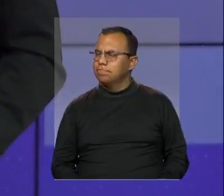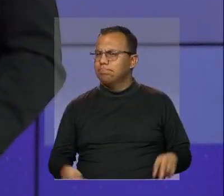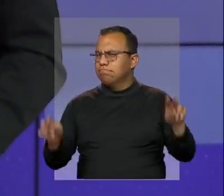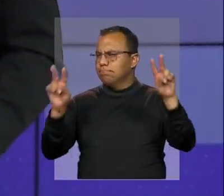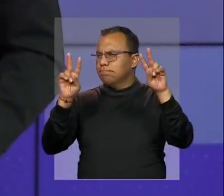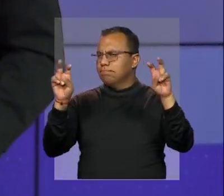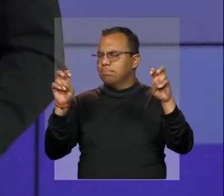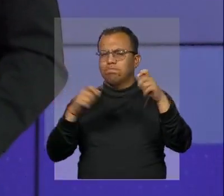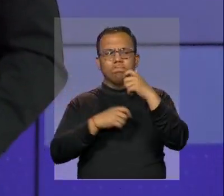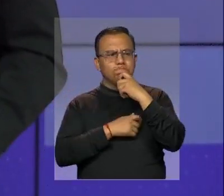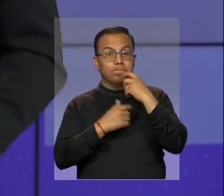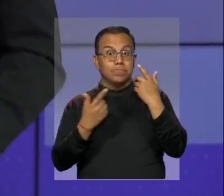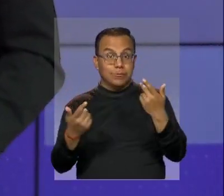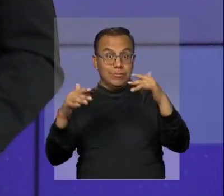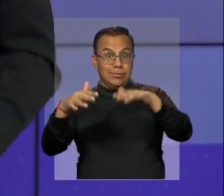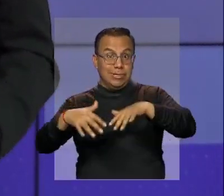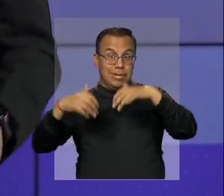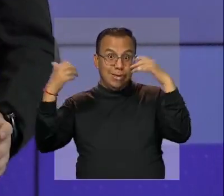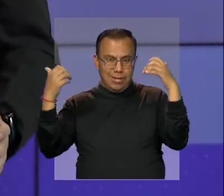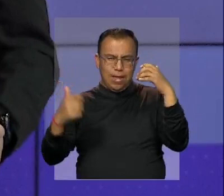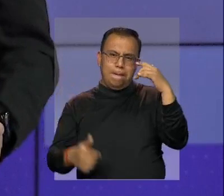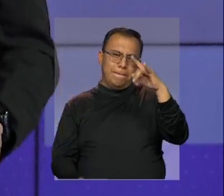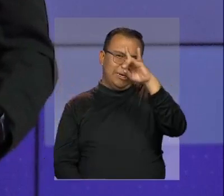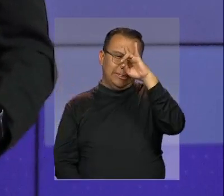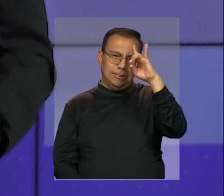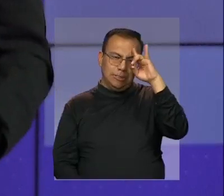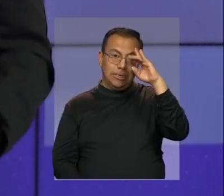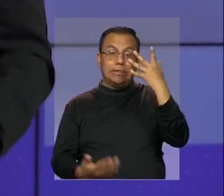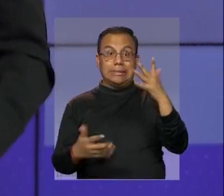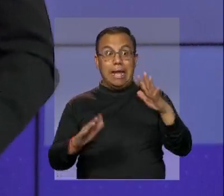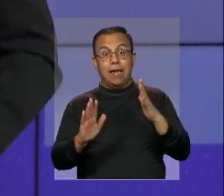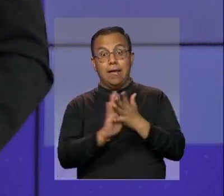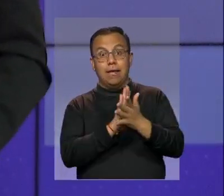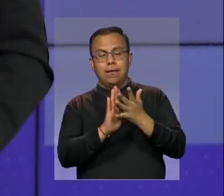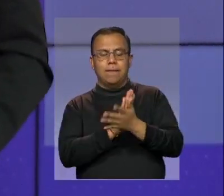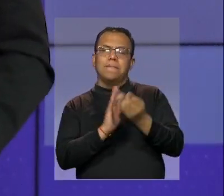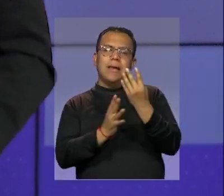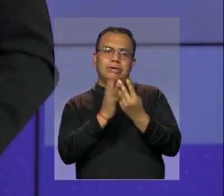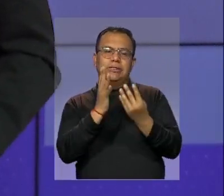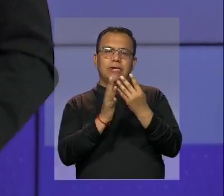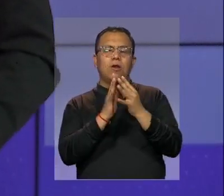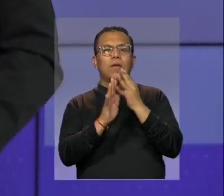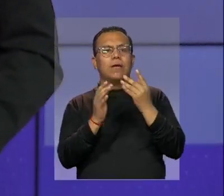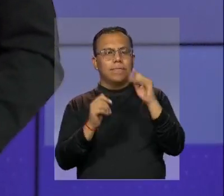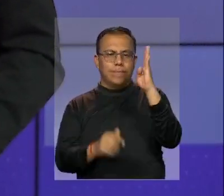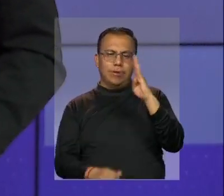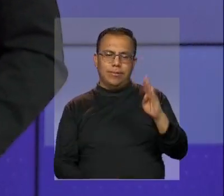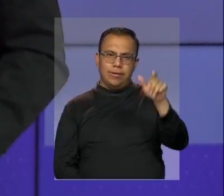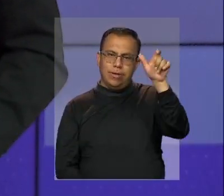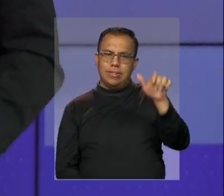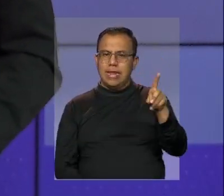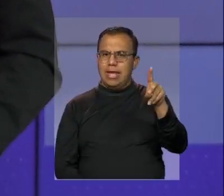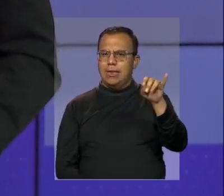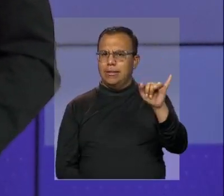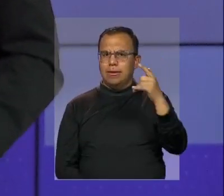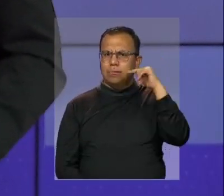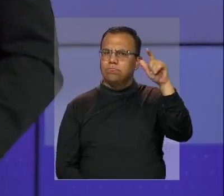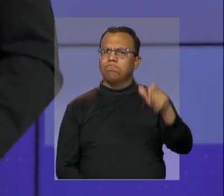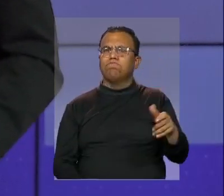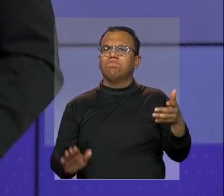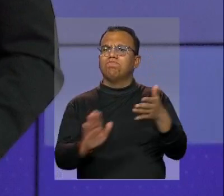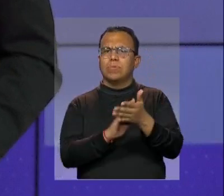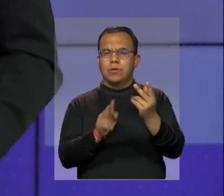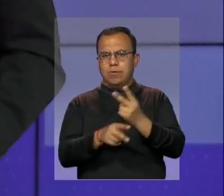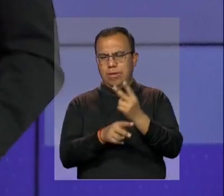muy importante. La Audiencia de Barcelona, que finalmente emitió su veredicto en el caso del futbolista brasileño Dani Alves, quien era acusado por